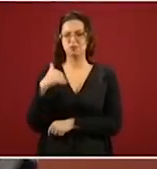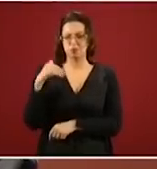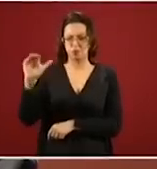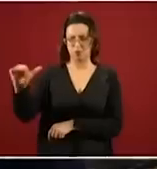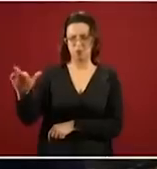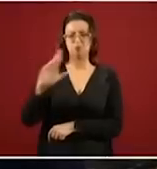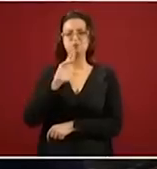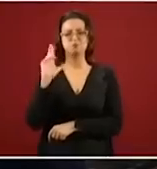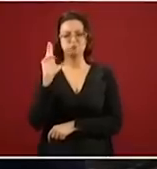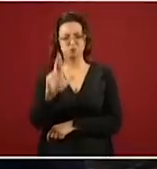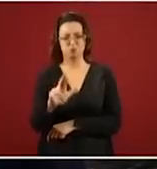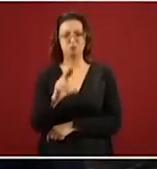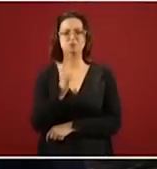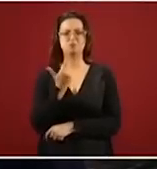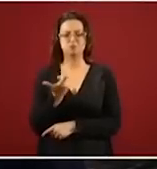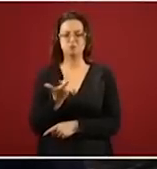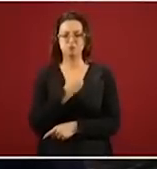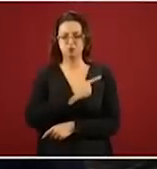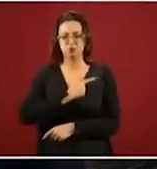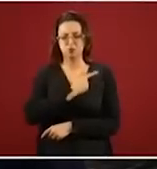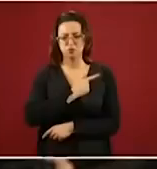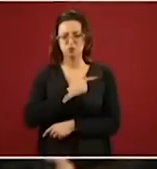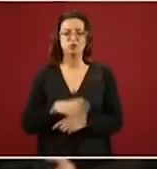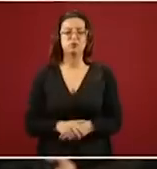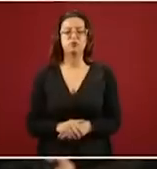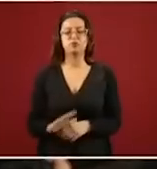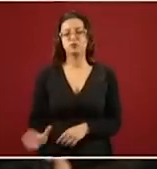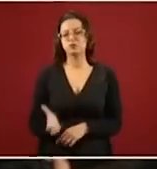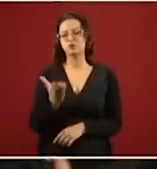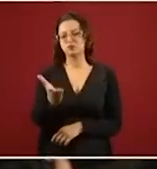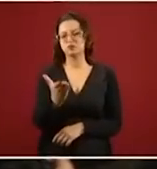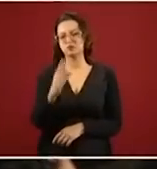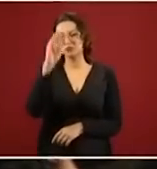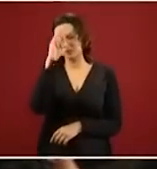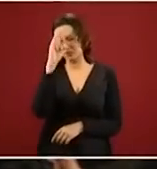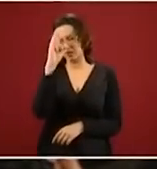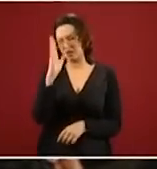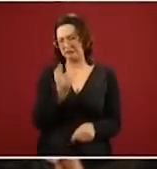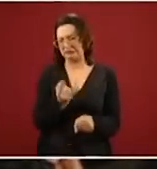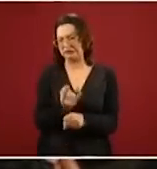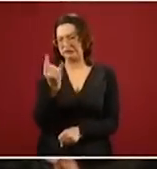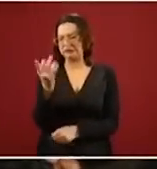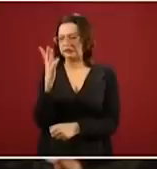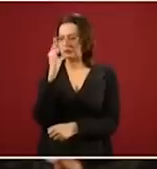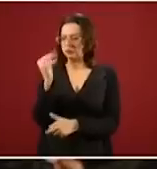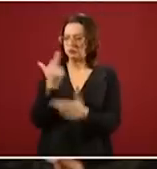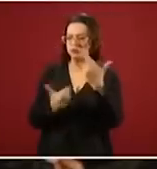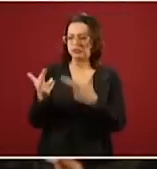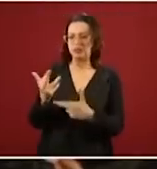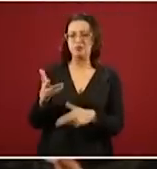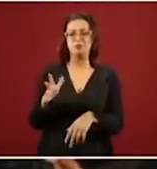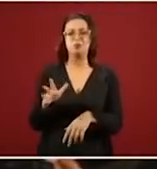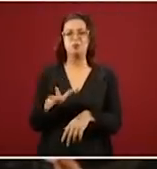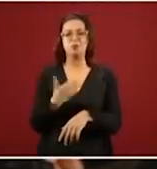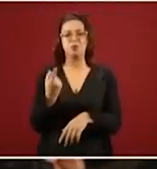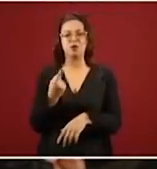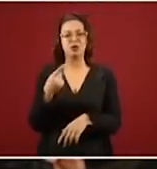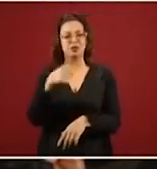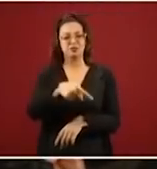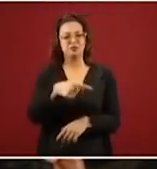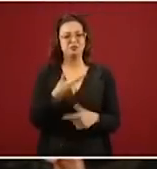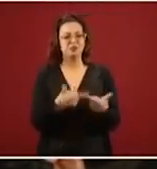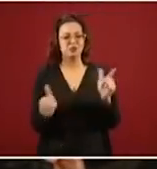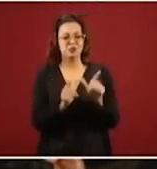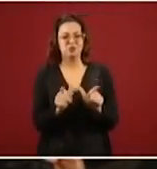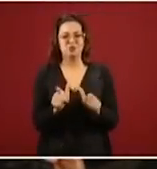con mucho gusto cualquier que ustedes ustedes que es el principal impedimento para que estos grupos armados no puedan dejar estas partes